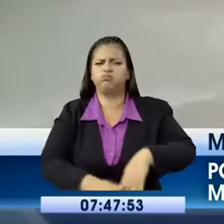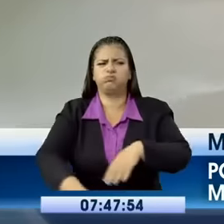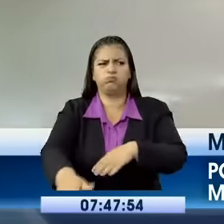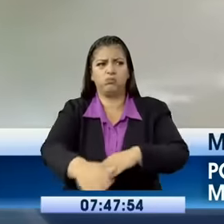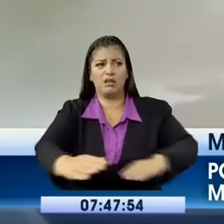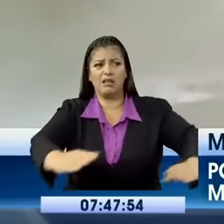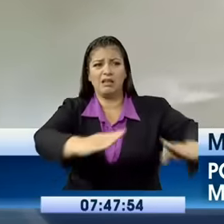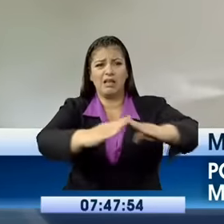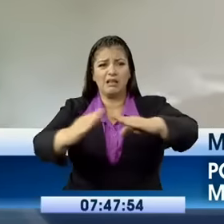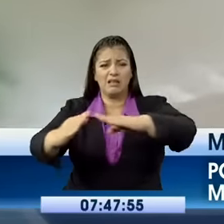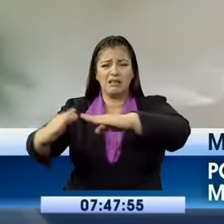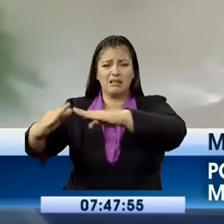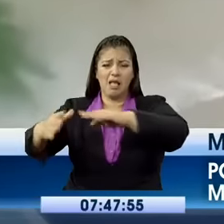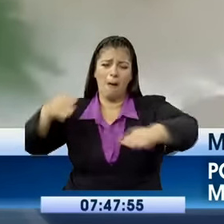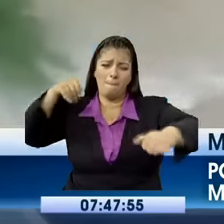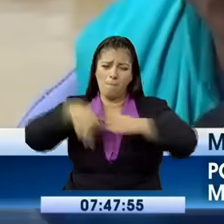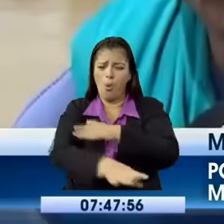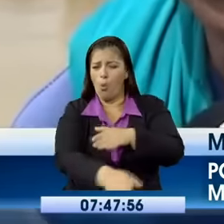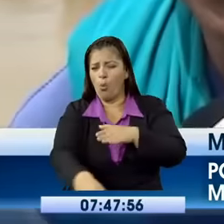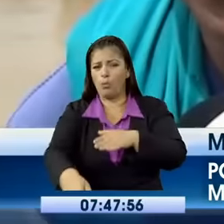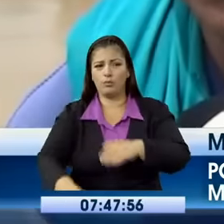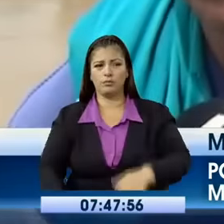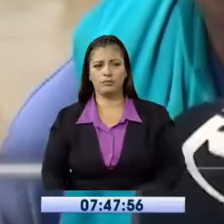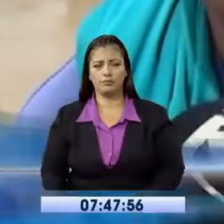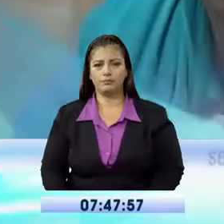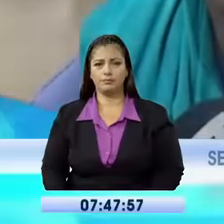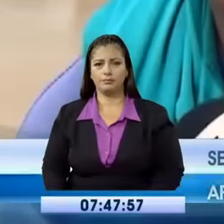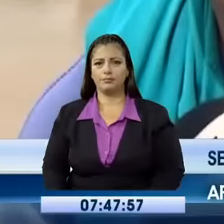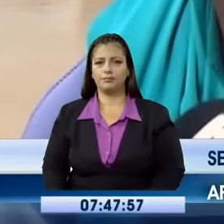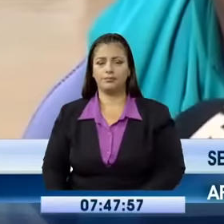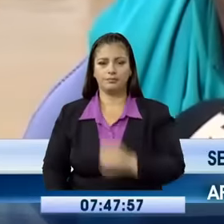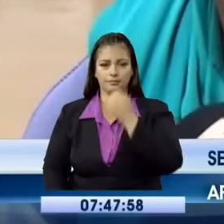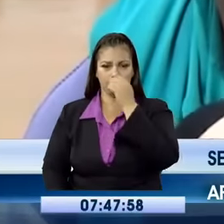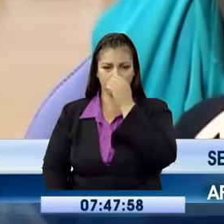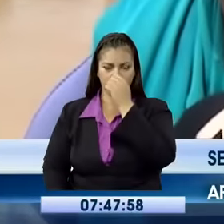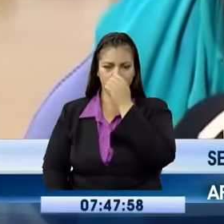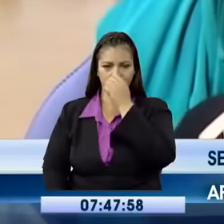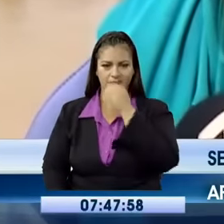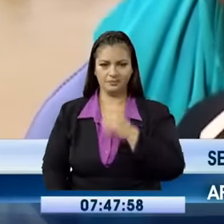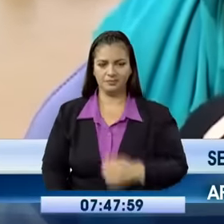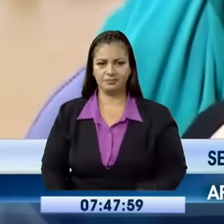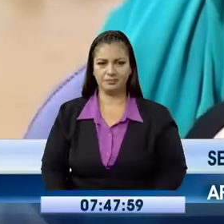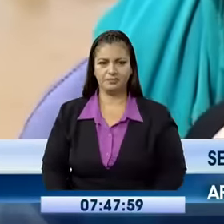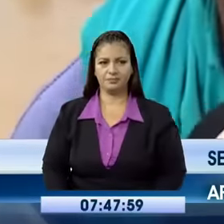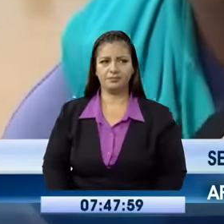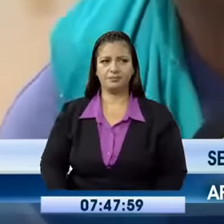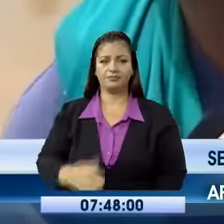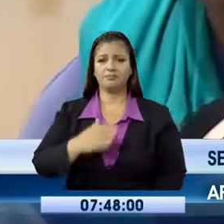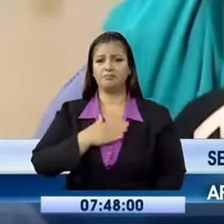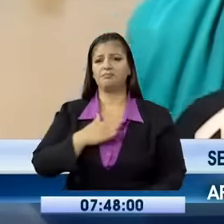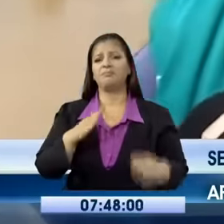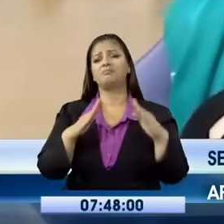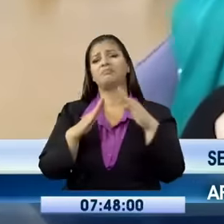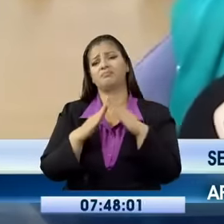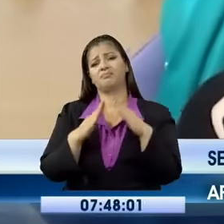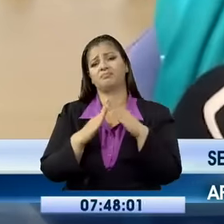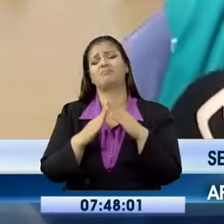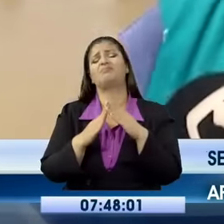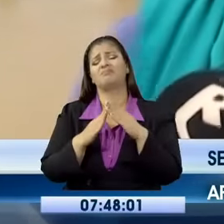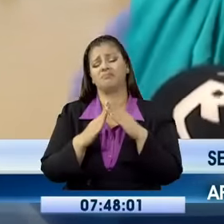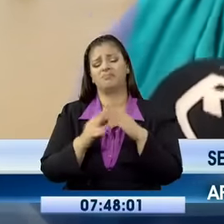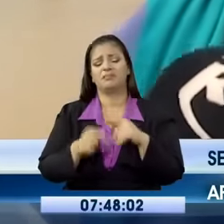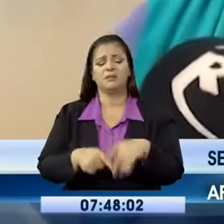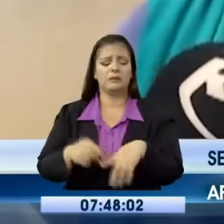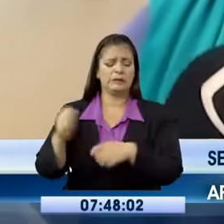viviendas inclusive a mi casa estoy ahorita Como quién dice conchando limpiando y